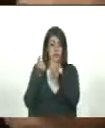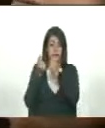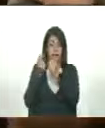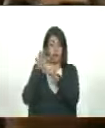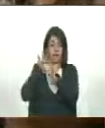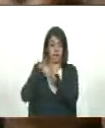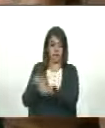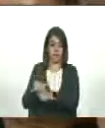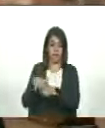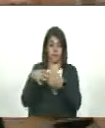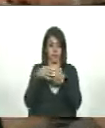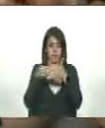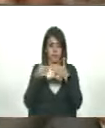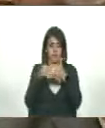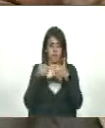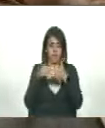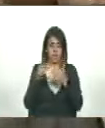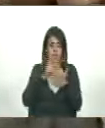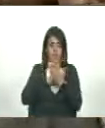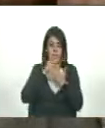ingresos en divisas.